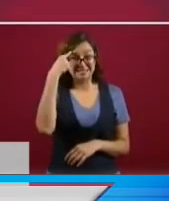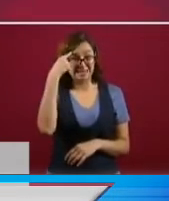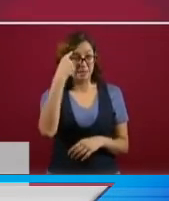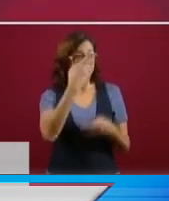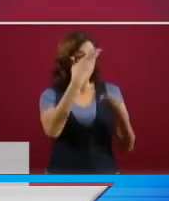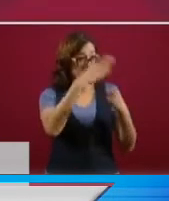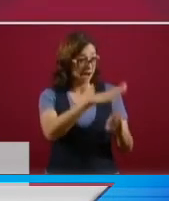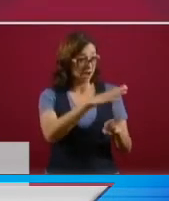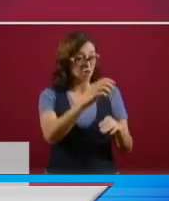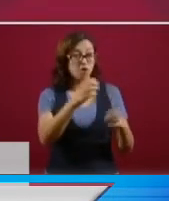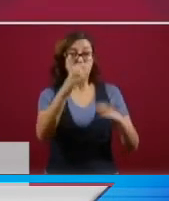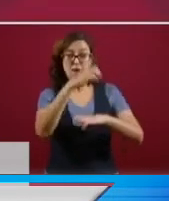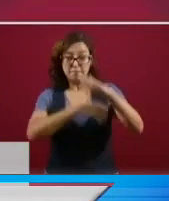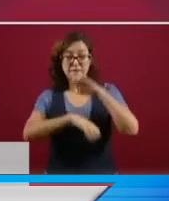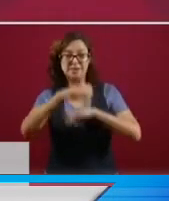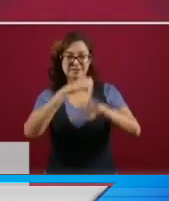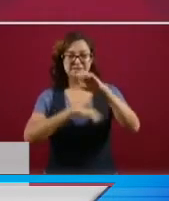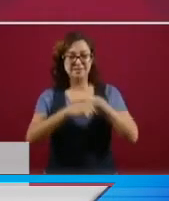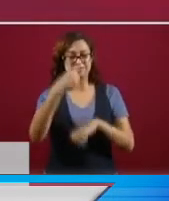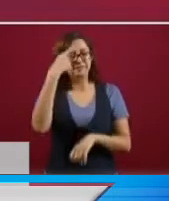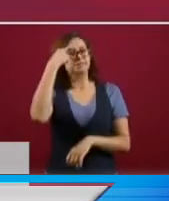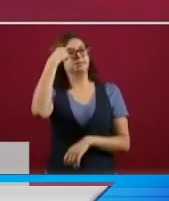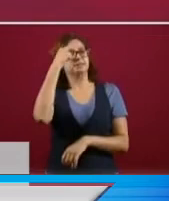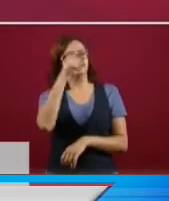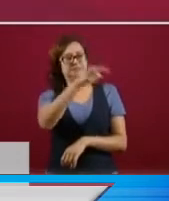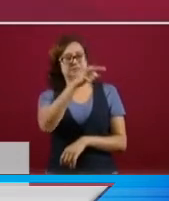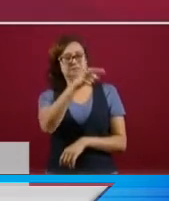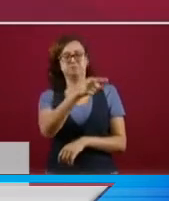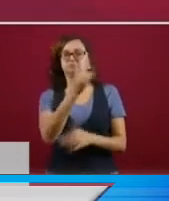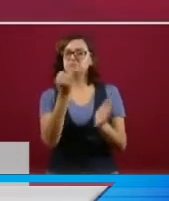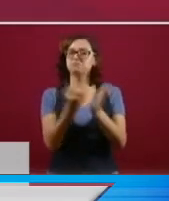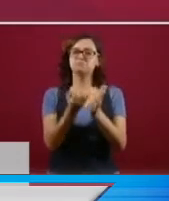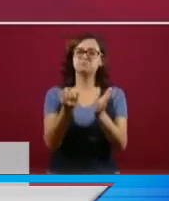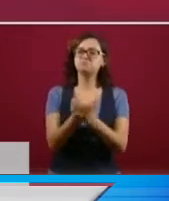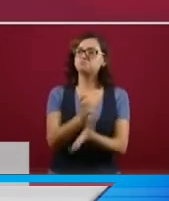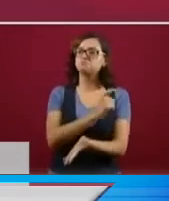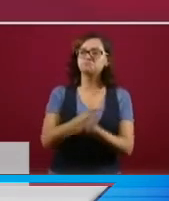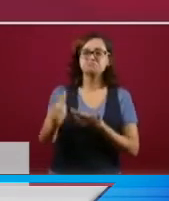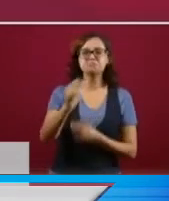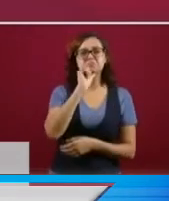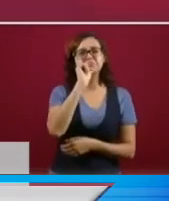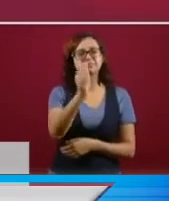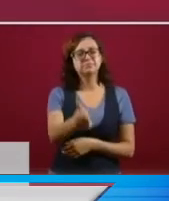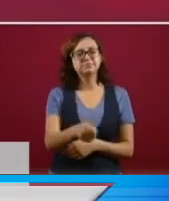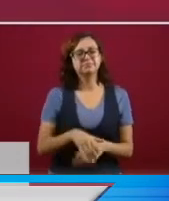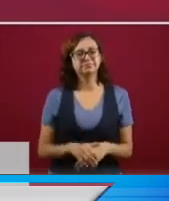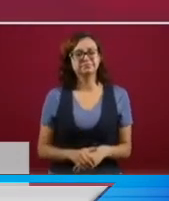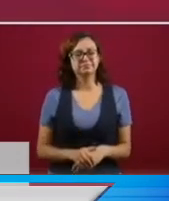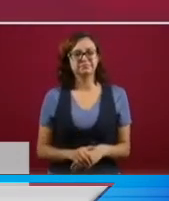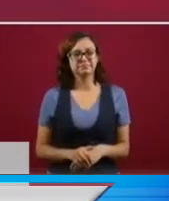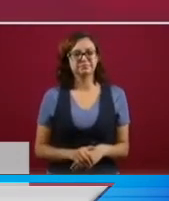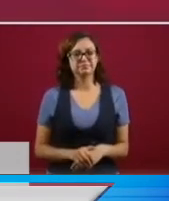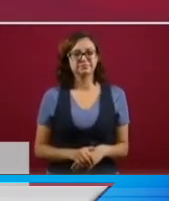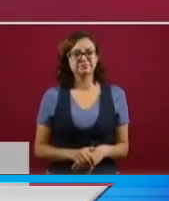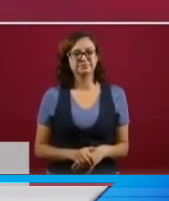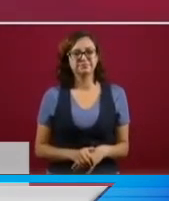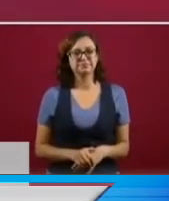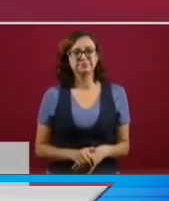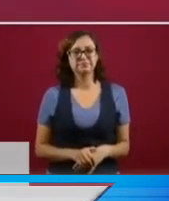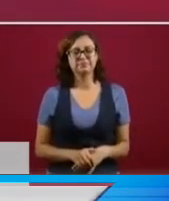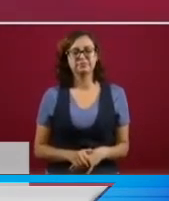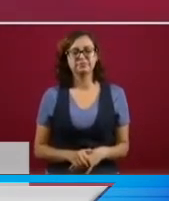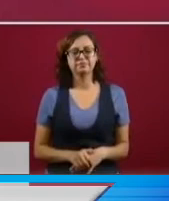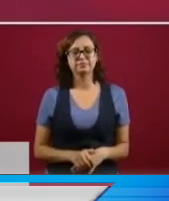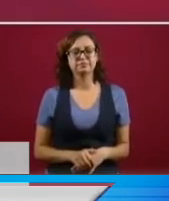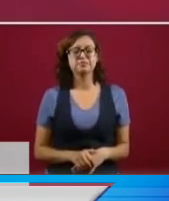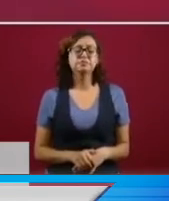hacienda pública, para que nunca más vuelva a ocurrir. La lista completa de los beneficiados no es posible publicarla porque estas empresas y personajes